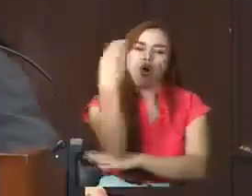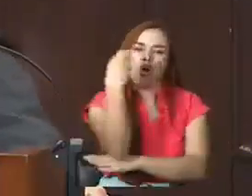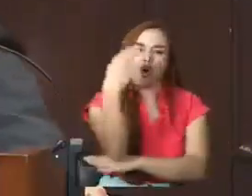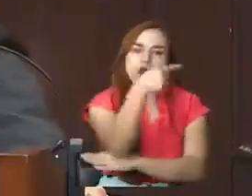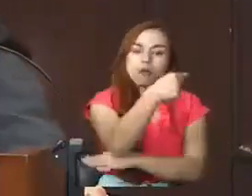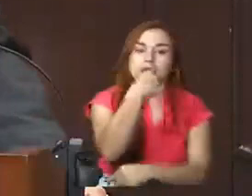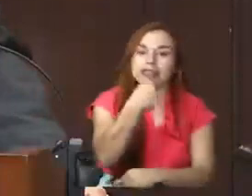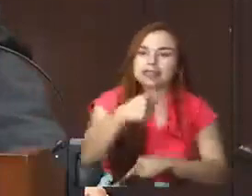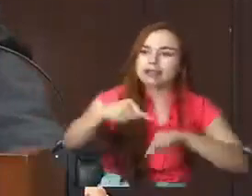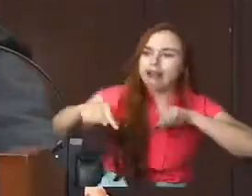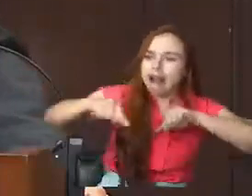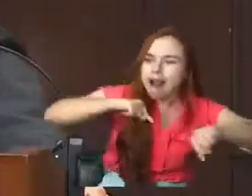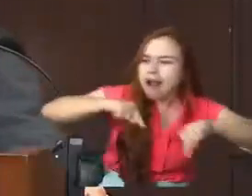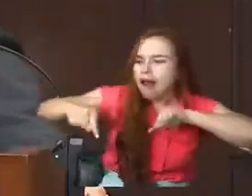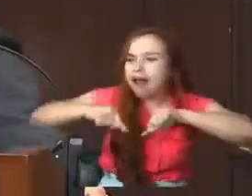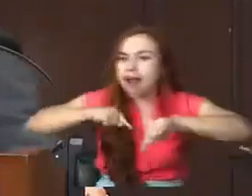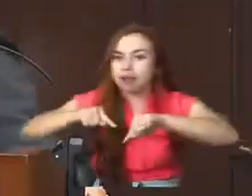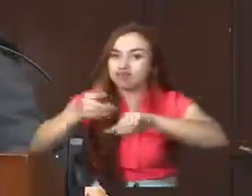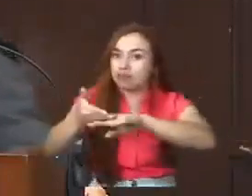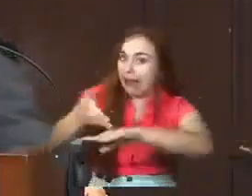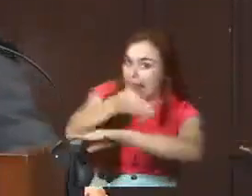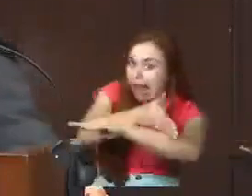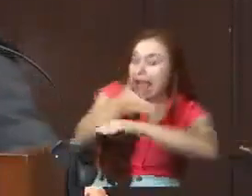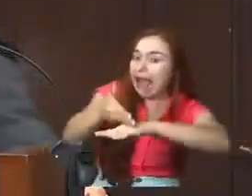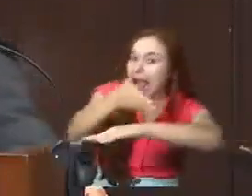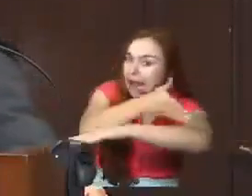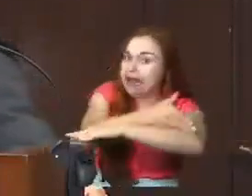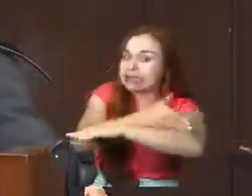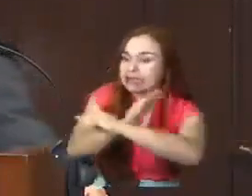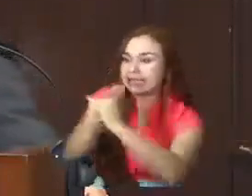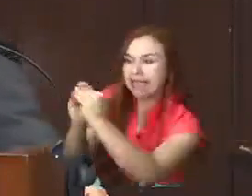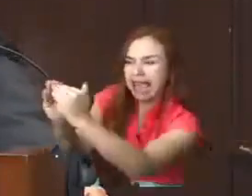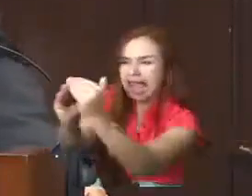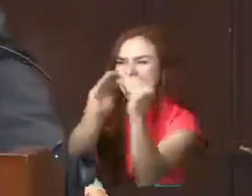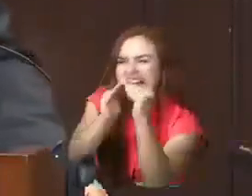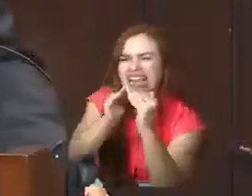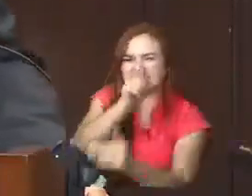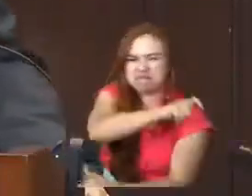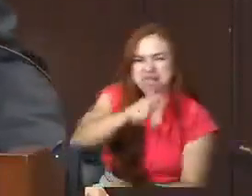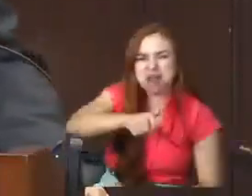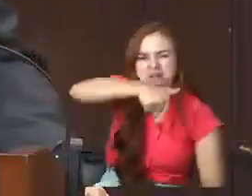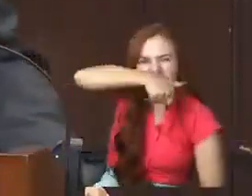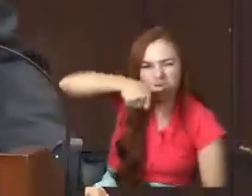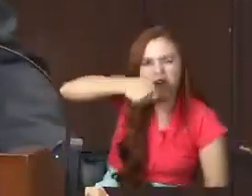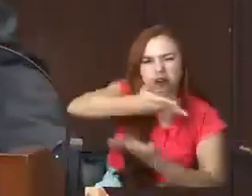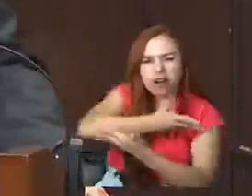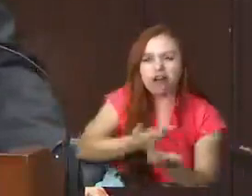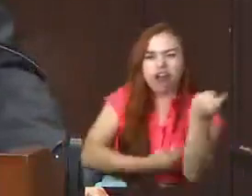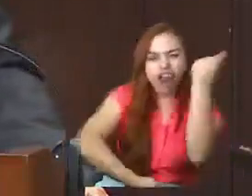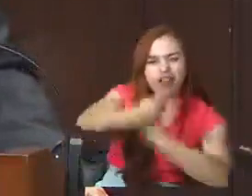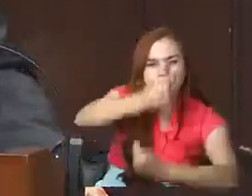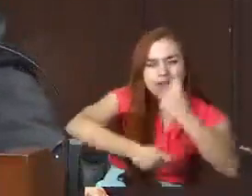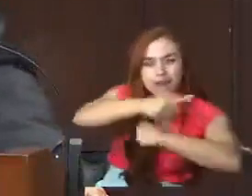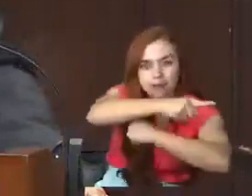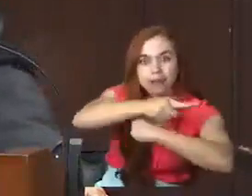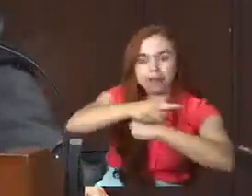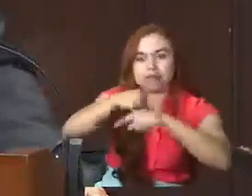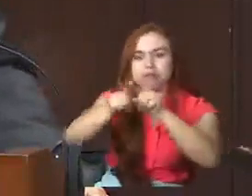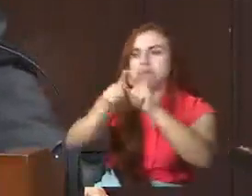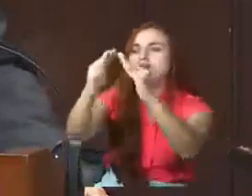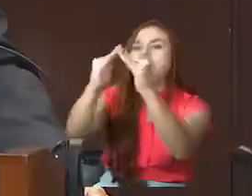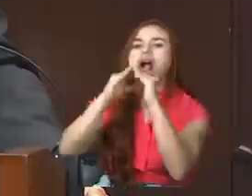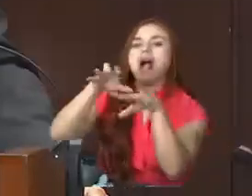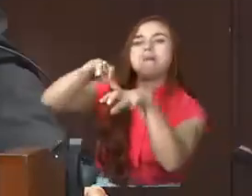administrar y vender los bienes que se encuentran en proceso de extinción de dominio, ya que la legislación